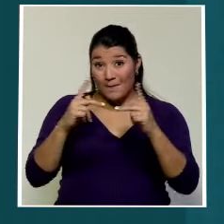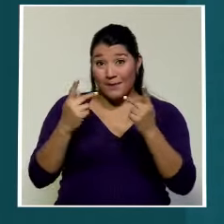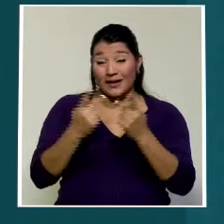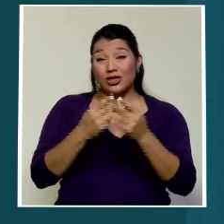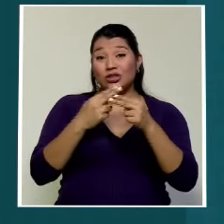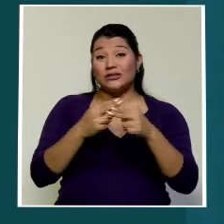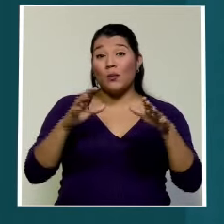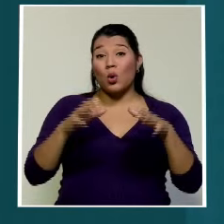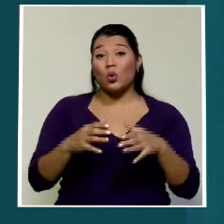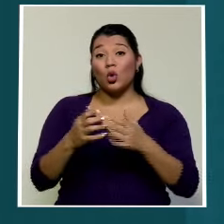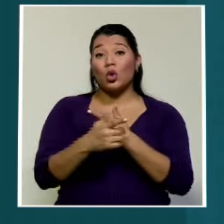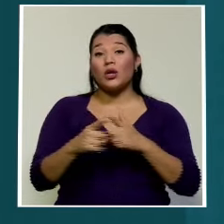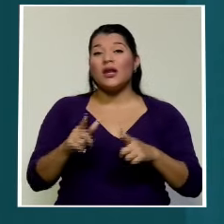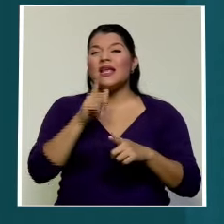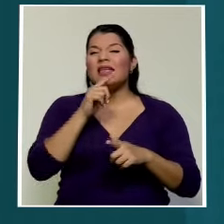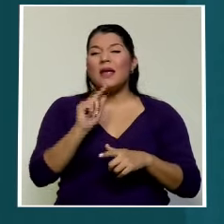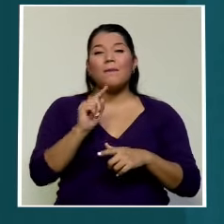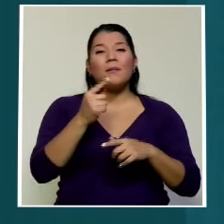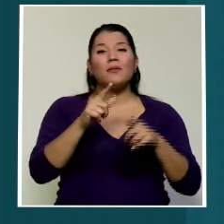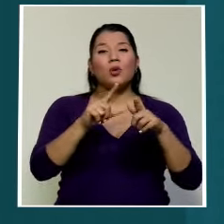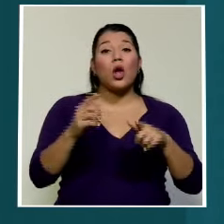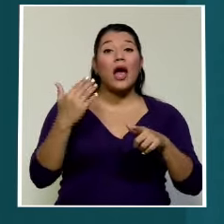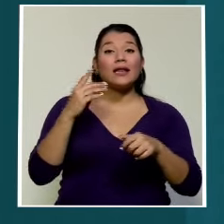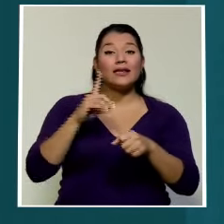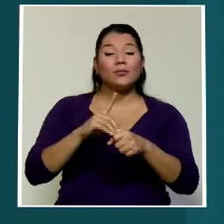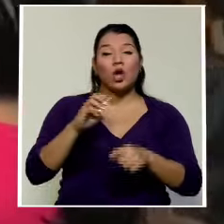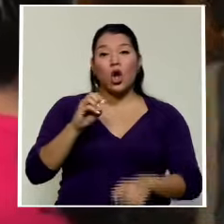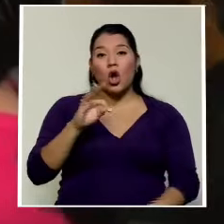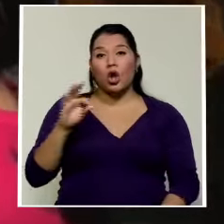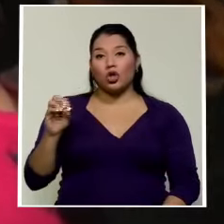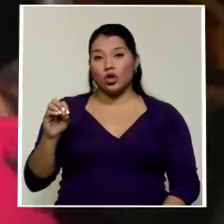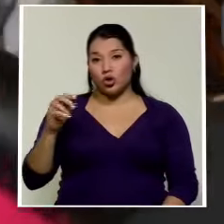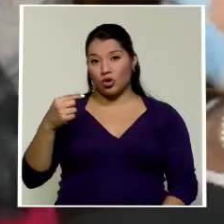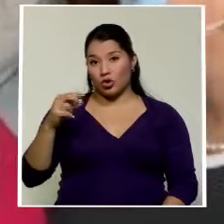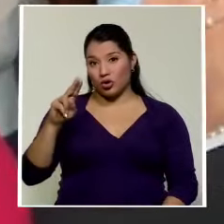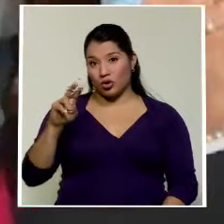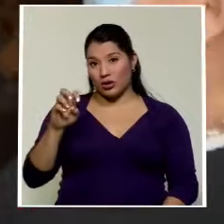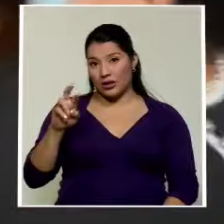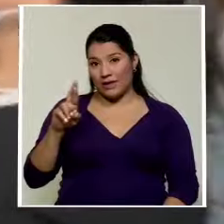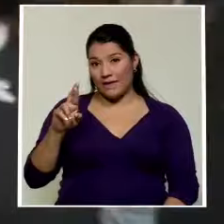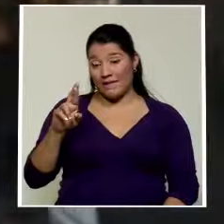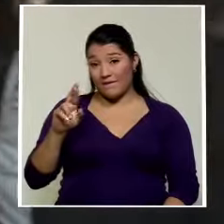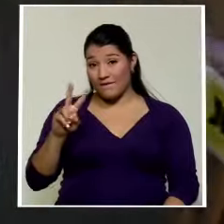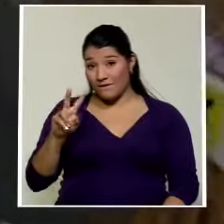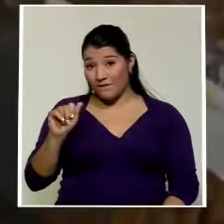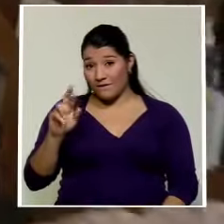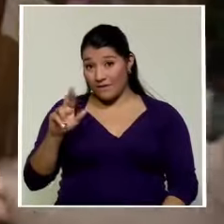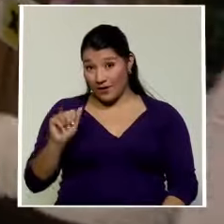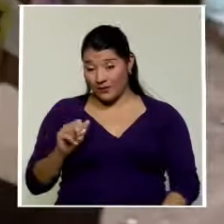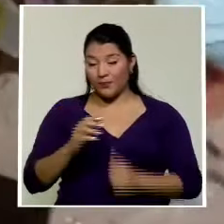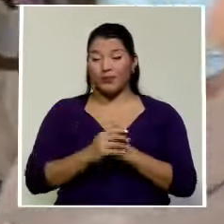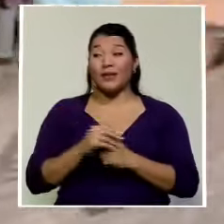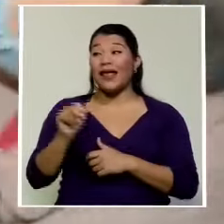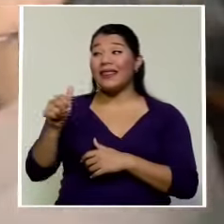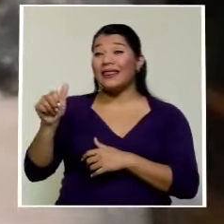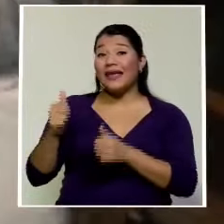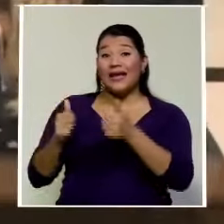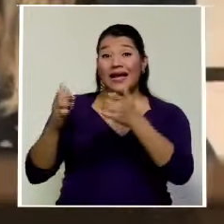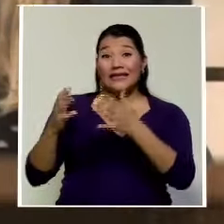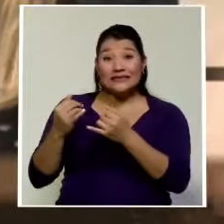Liberal encabezará la papeleta el exdiputado Otto Guevara. De los restantes 10 candidatos sin doble